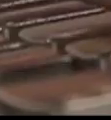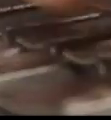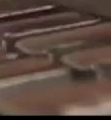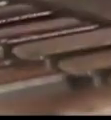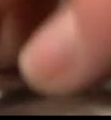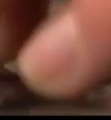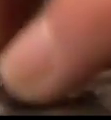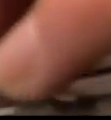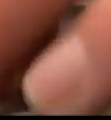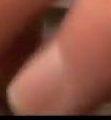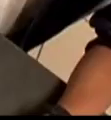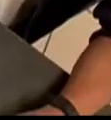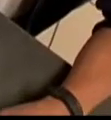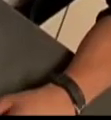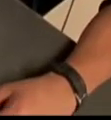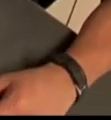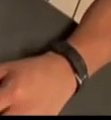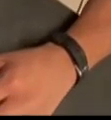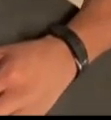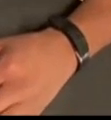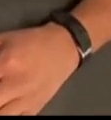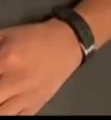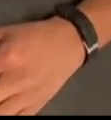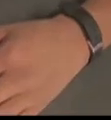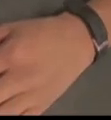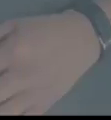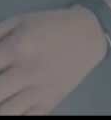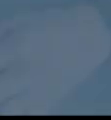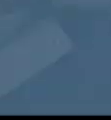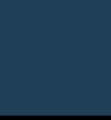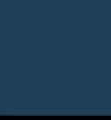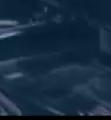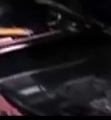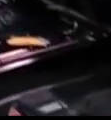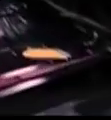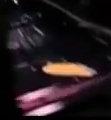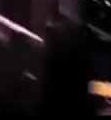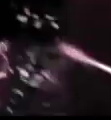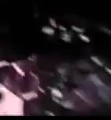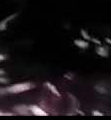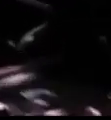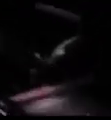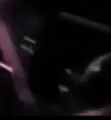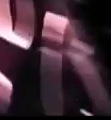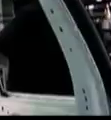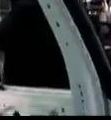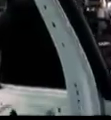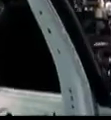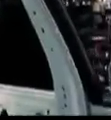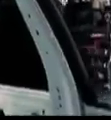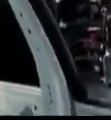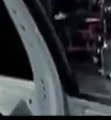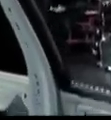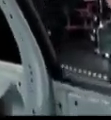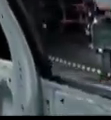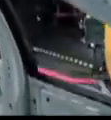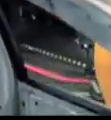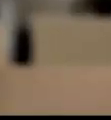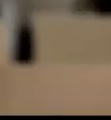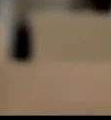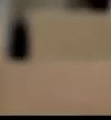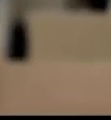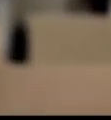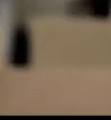modelo educativo de la Universidad Politécnica de Zacatecas. La UNAM nos viene a hablar sobre los clúster